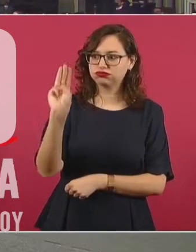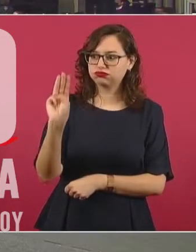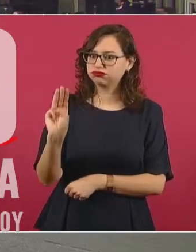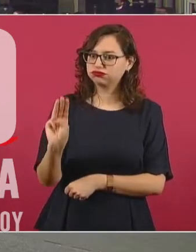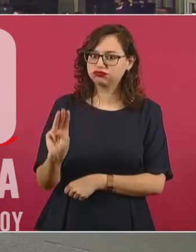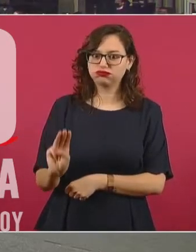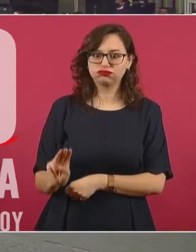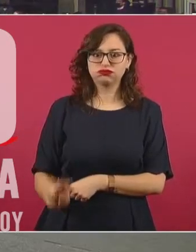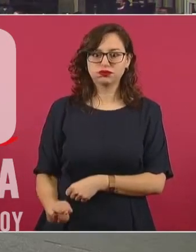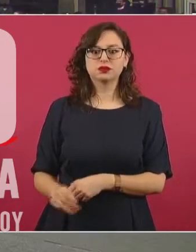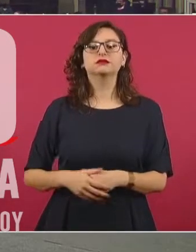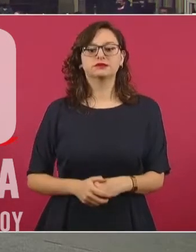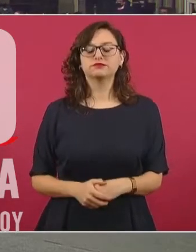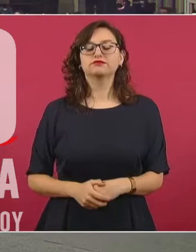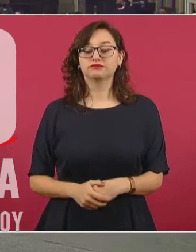muy importante